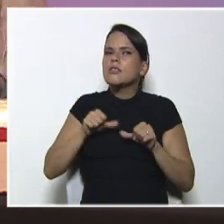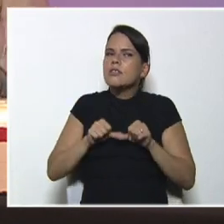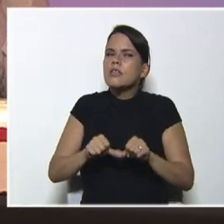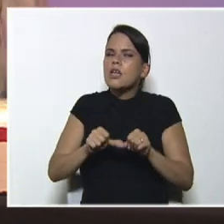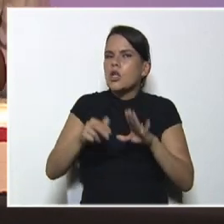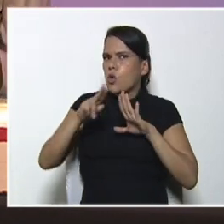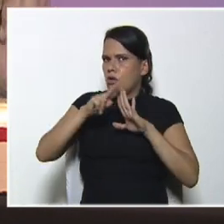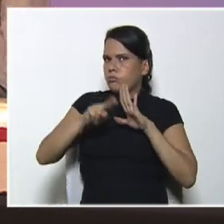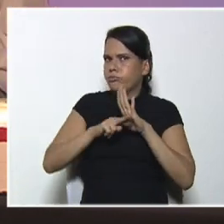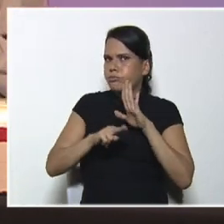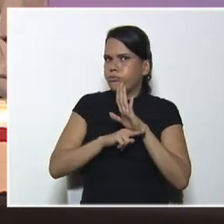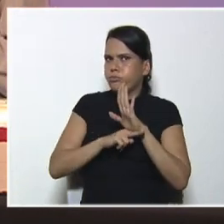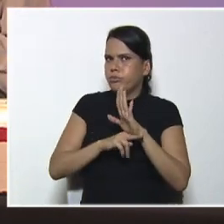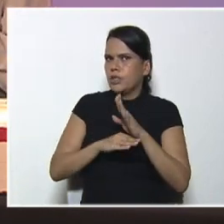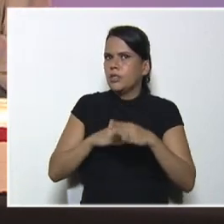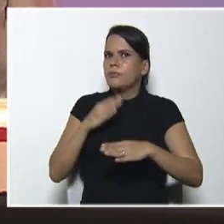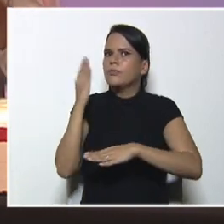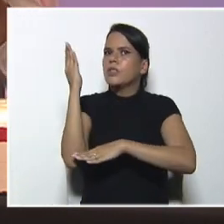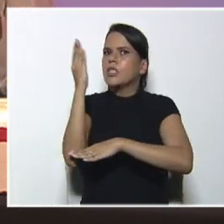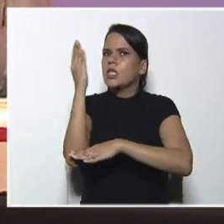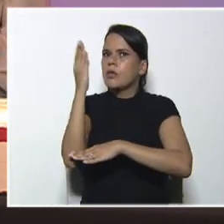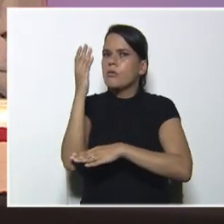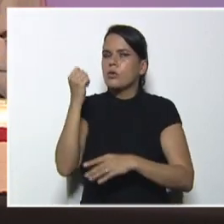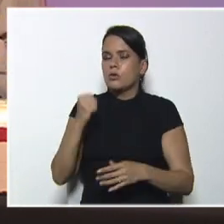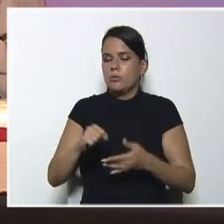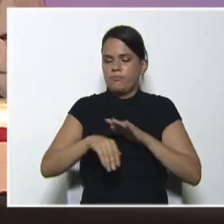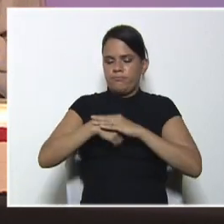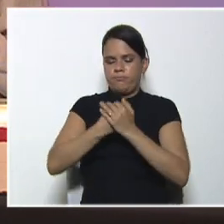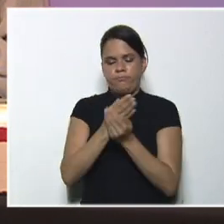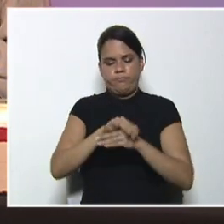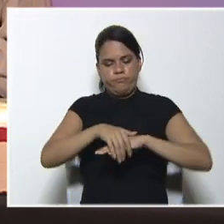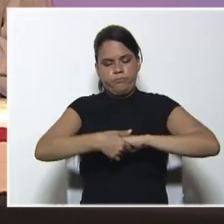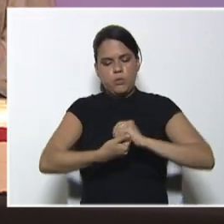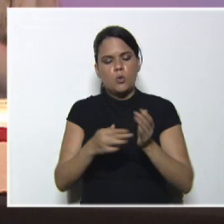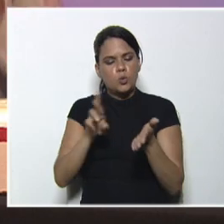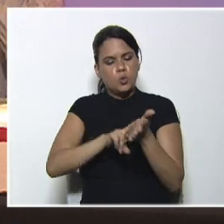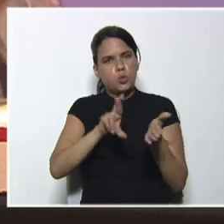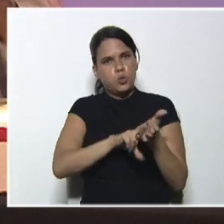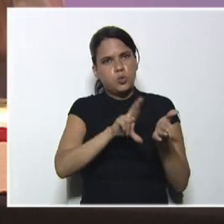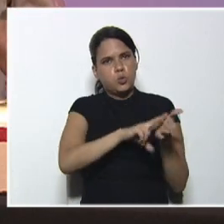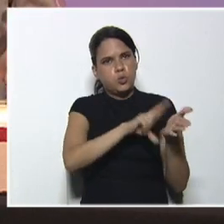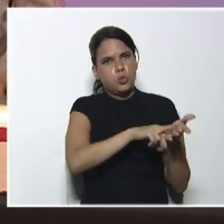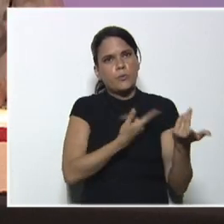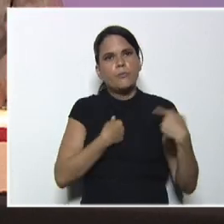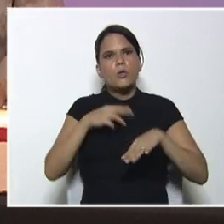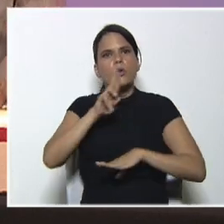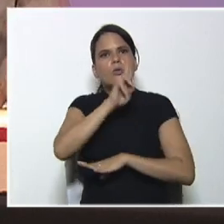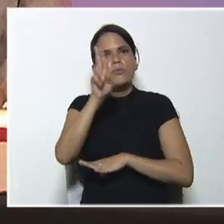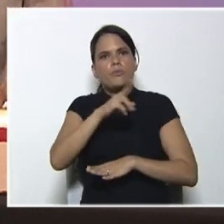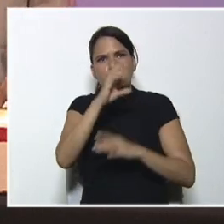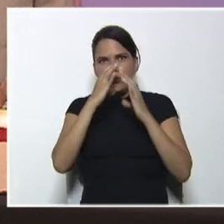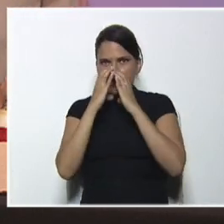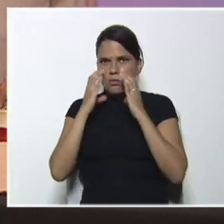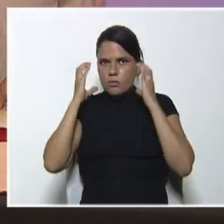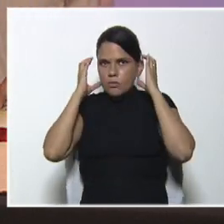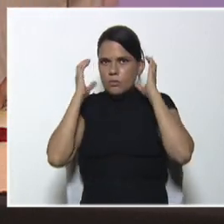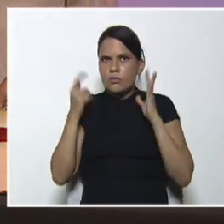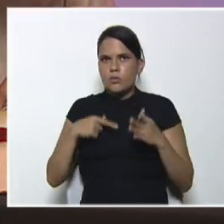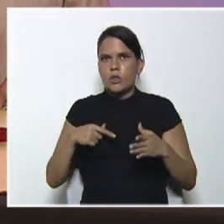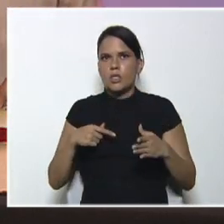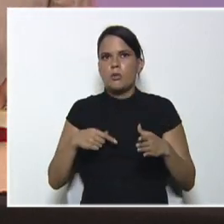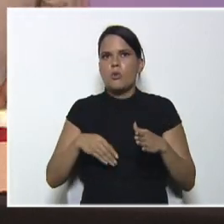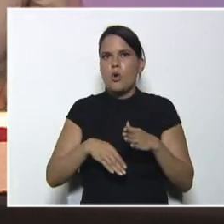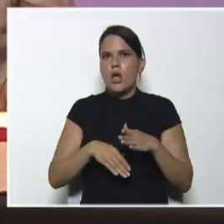las normas de bioseguridad, lavarnos las manos frecuentemente y utilizar el tapaboca cuando nos encontremos